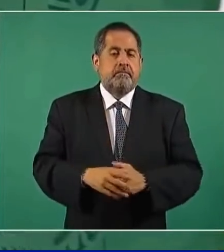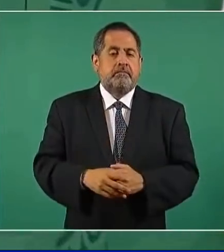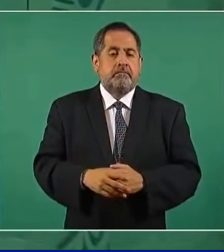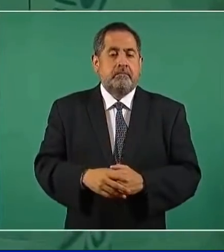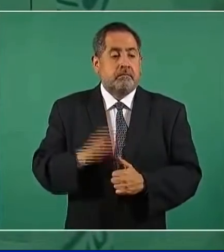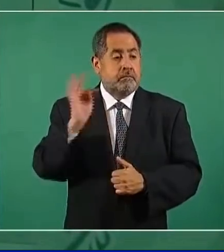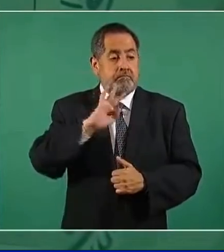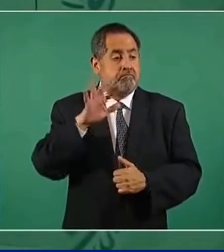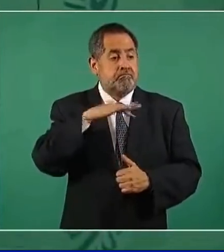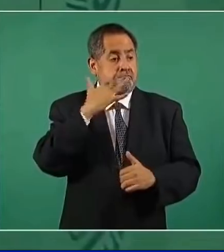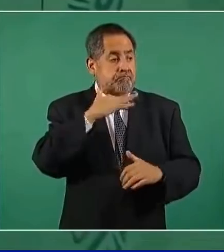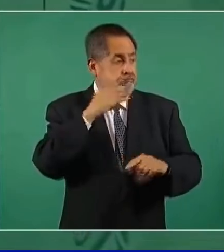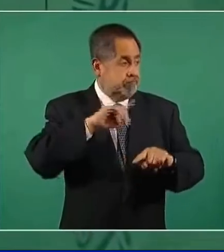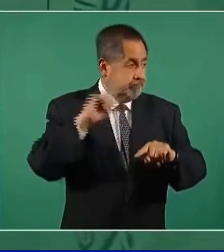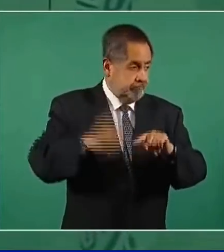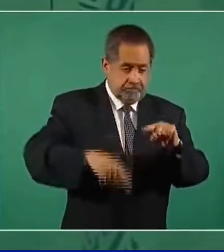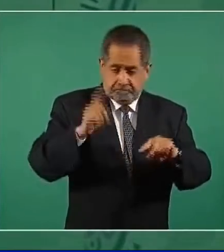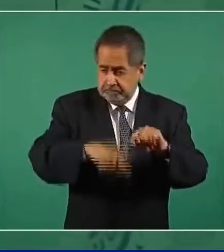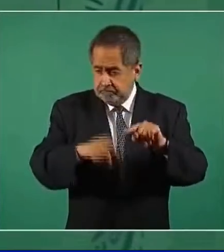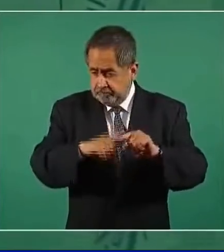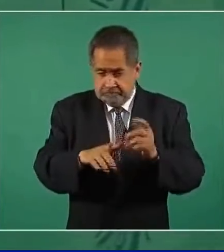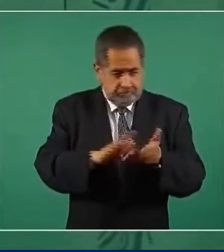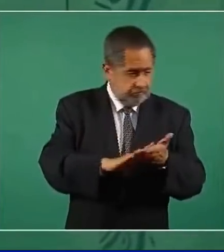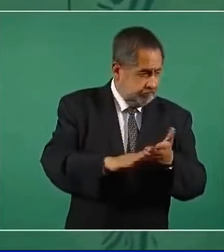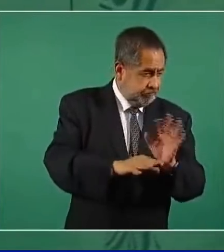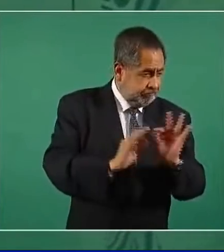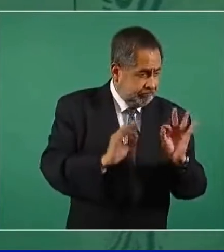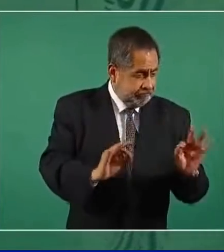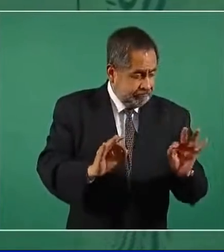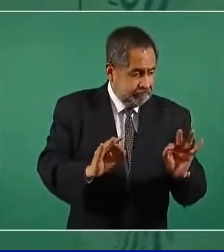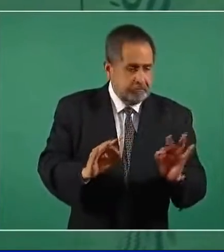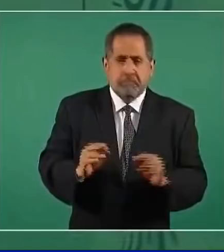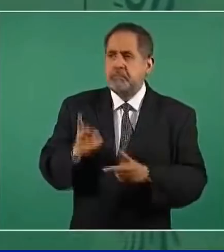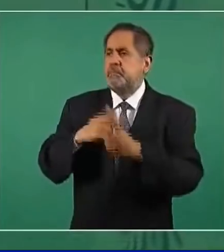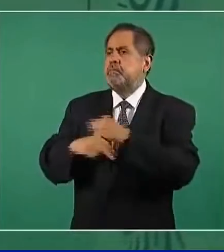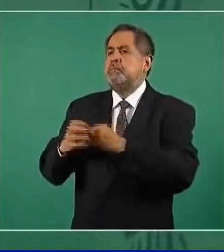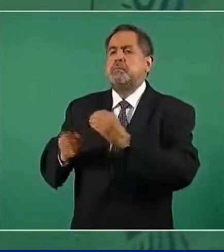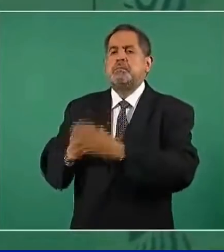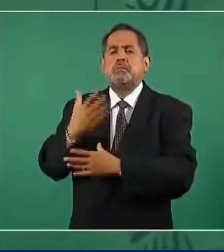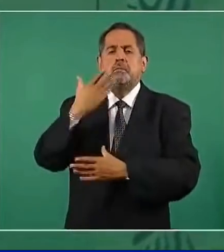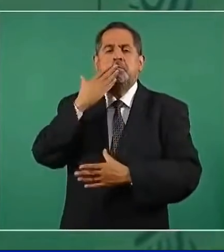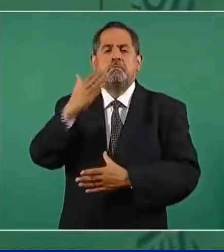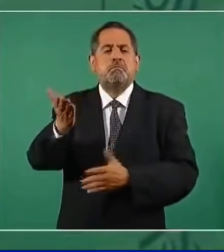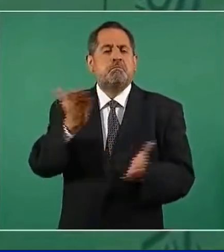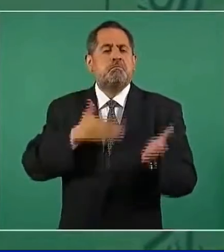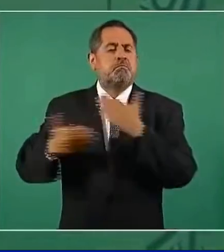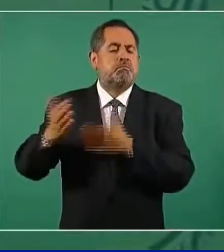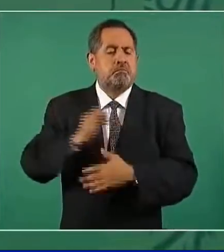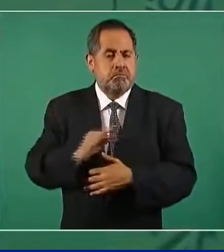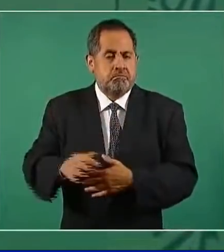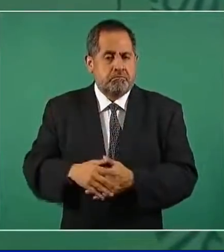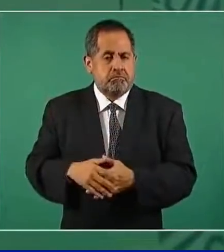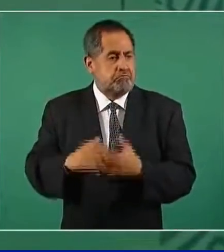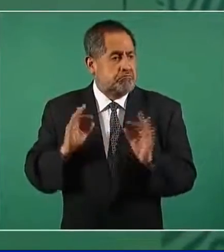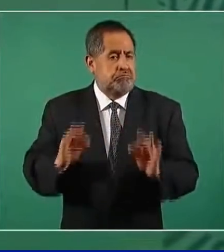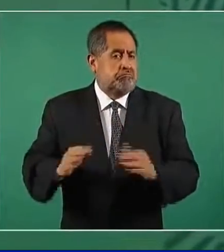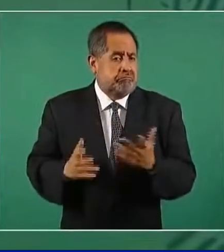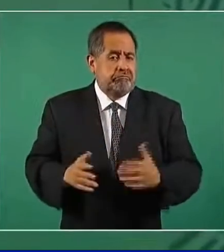Si se acaba con la corrupción, vamos a salir. Y ahí están los ejemplos. Está